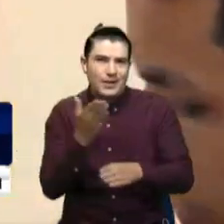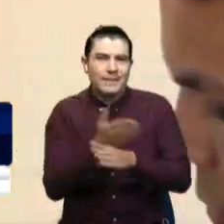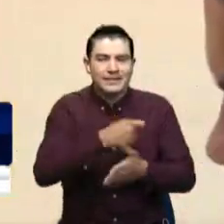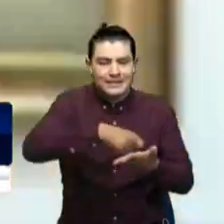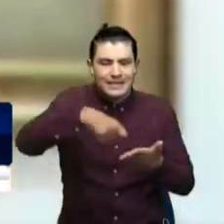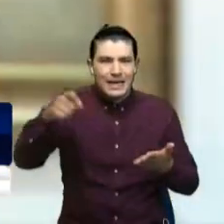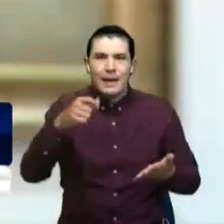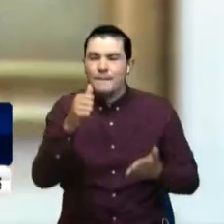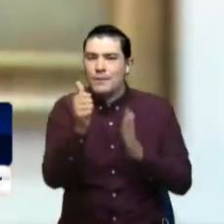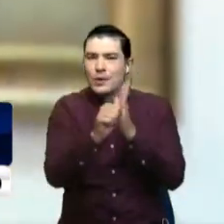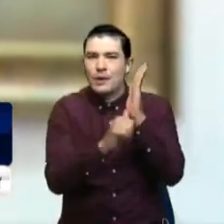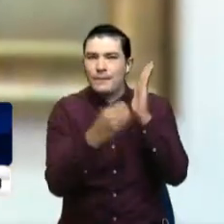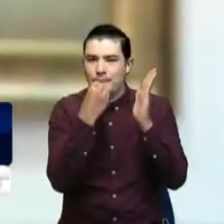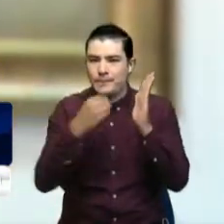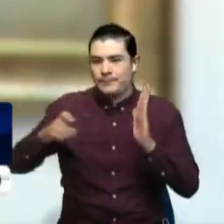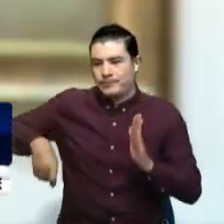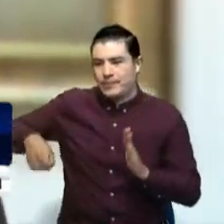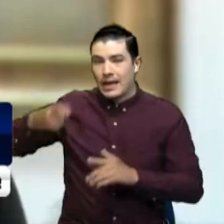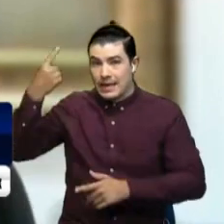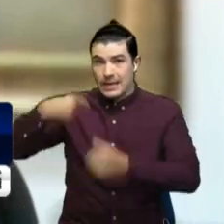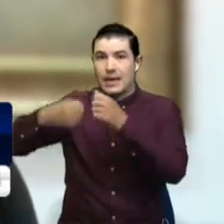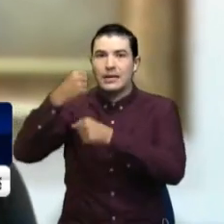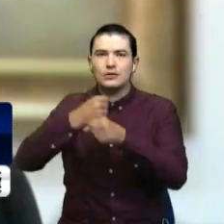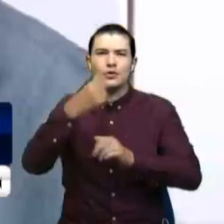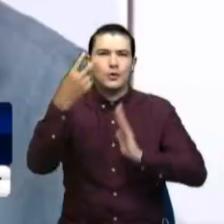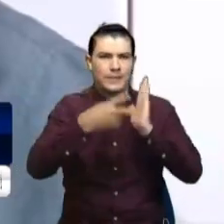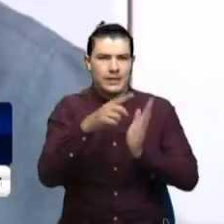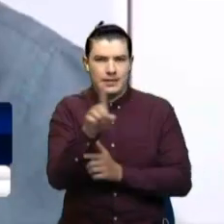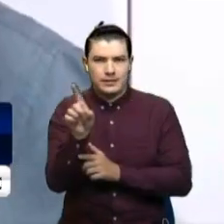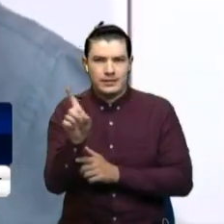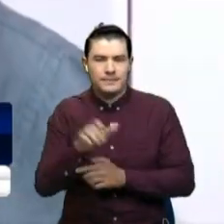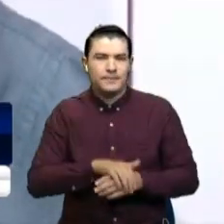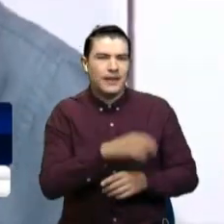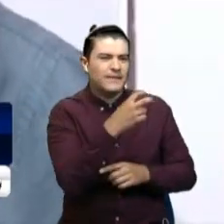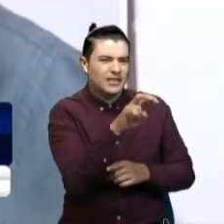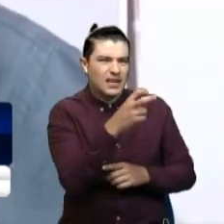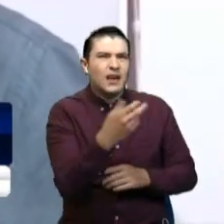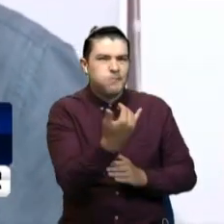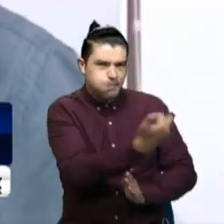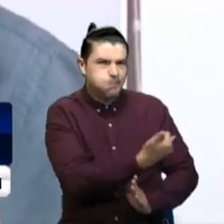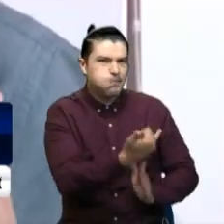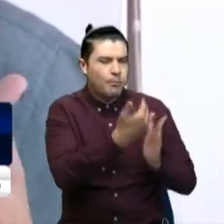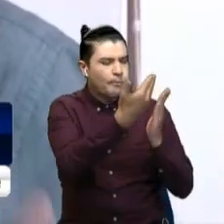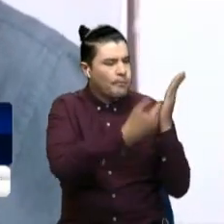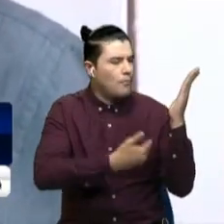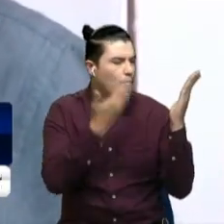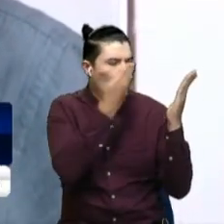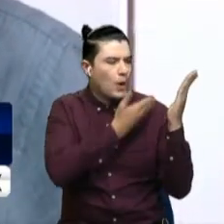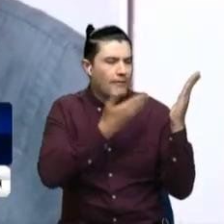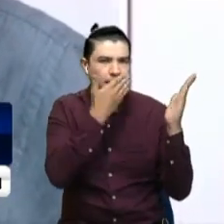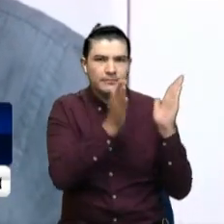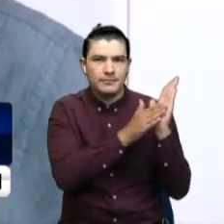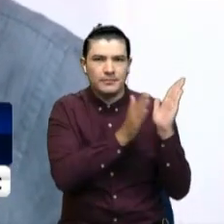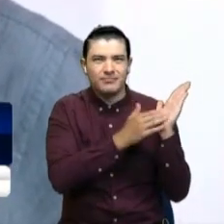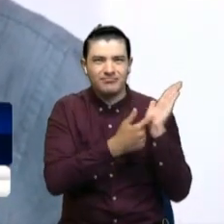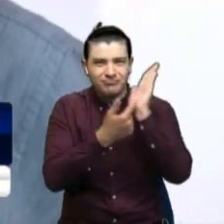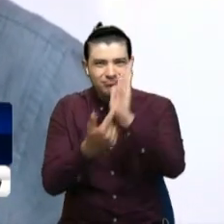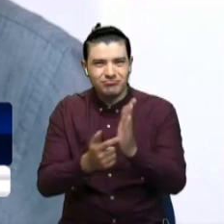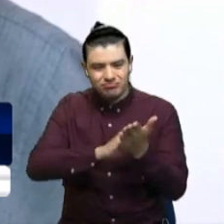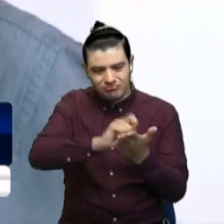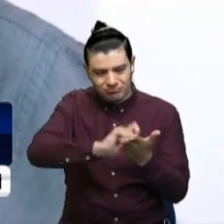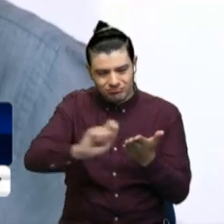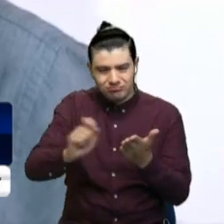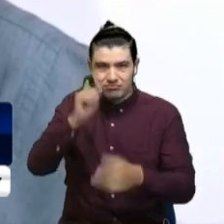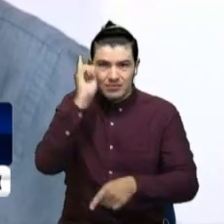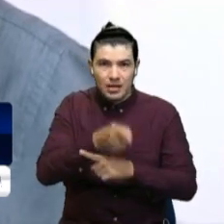contrato para él en el año 2016 la fiscalidad tiene unas cargas argumentativas probatorias y demás una de ellas es presentar un escrito de acusación